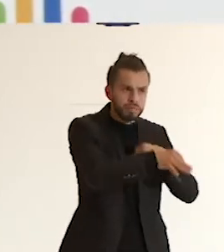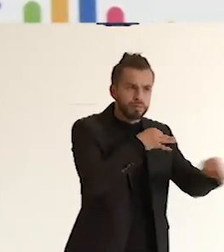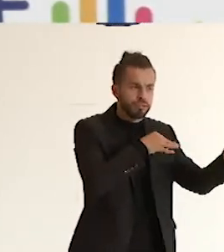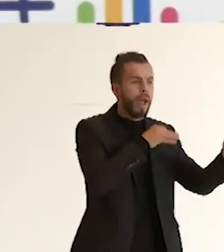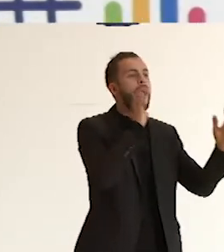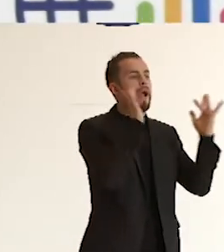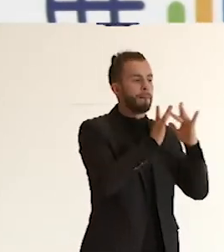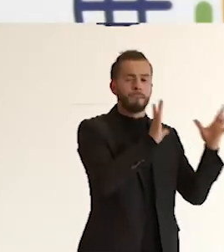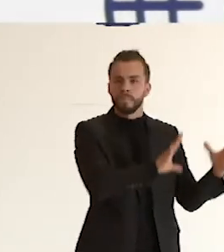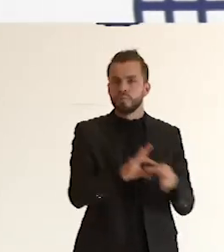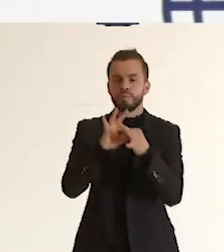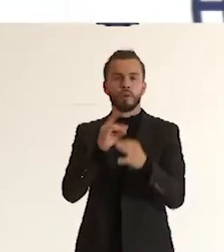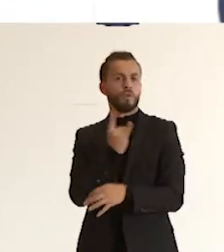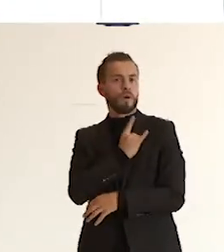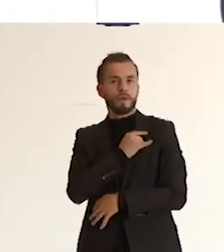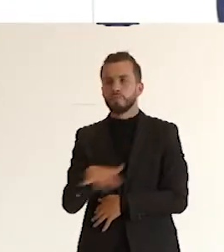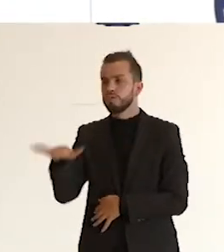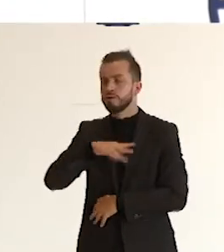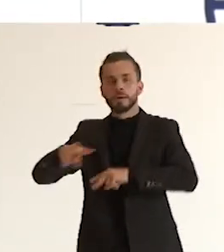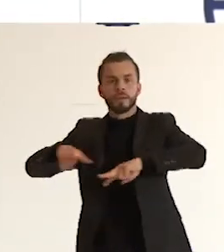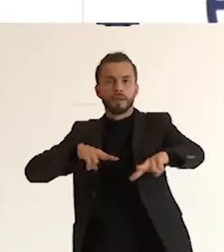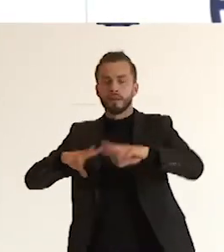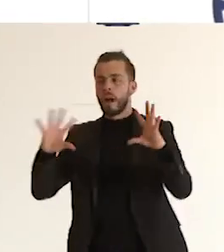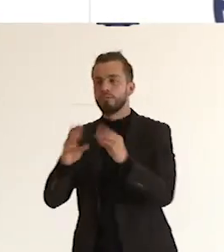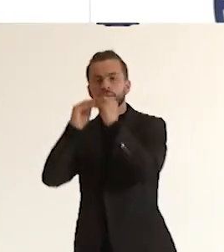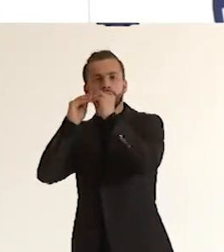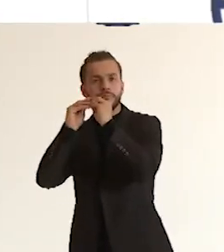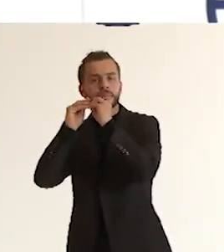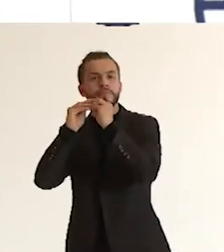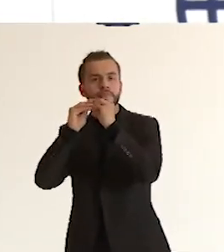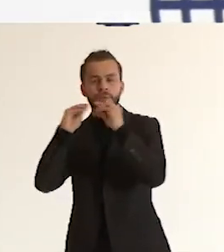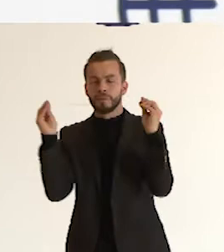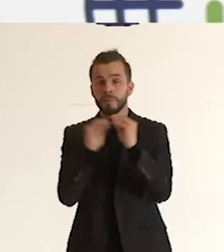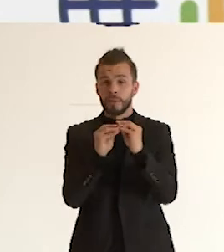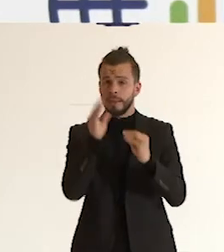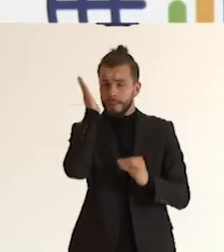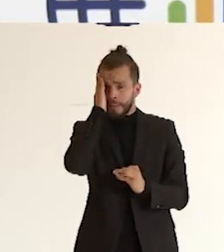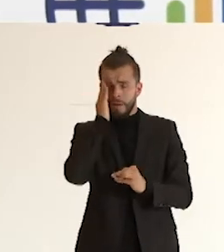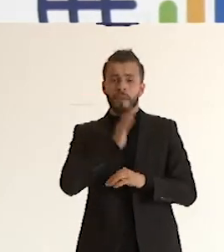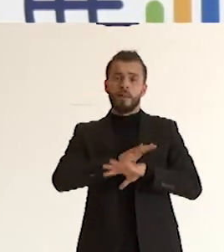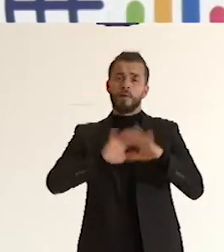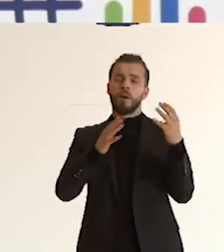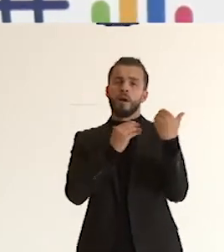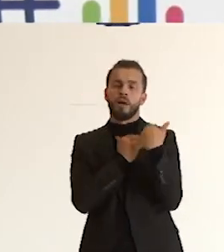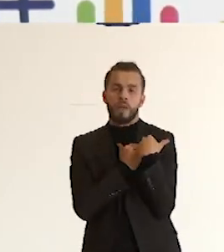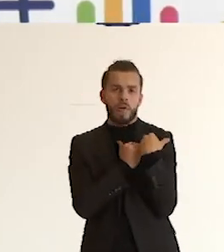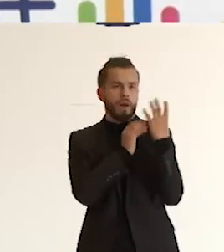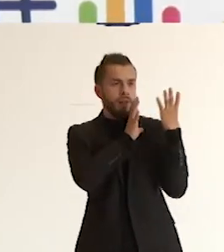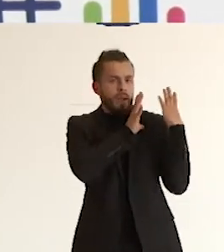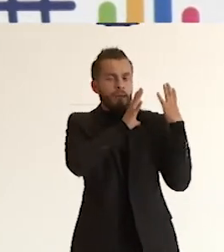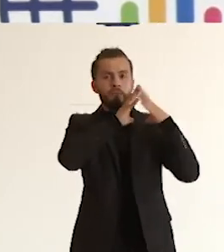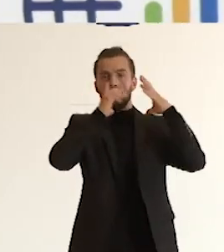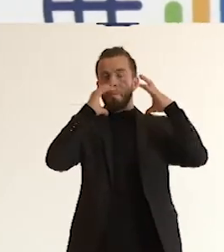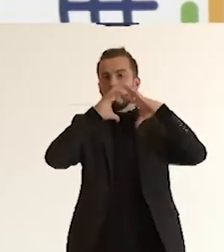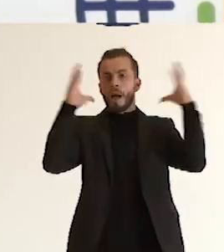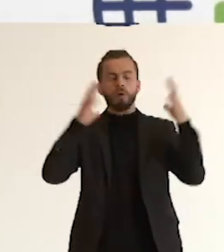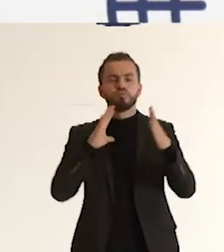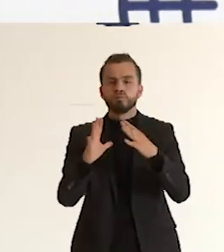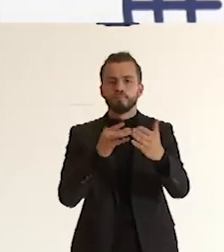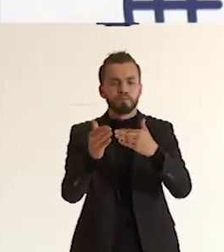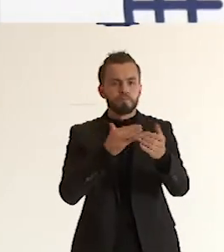y estamos empezando a hacerlo obviamente la tarea es enorme pero ha sido muy muy muy valiosa es a esa